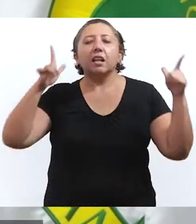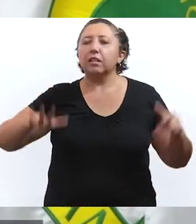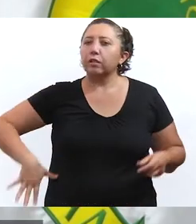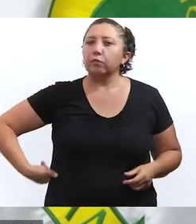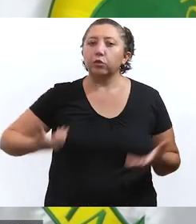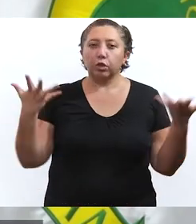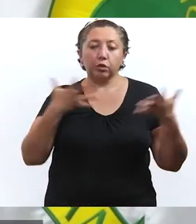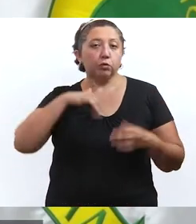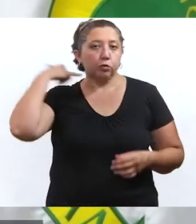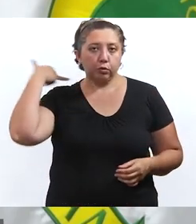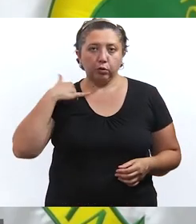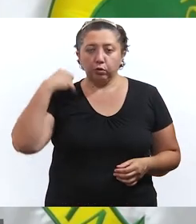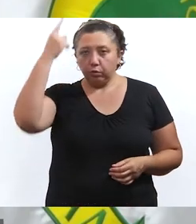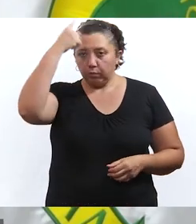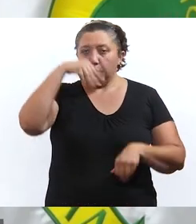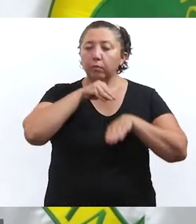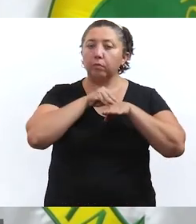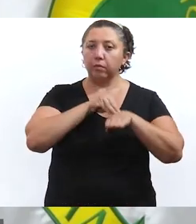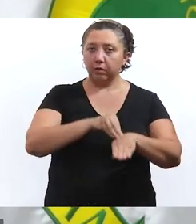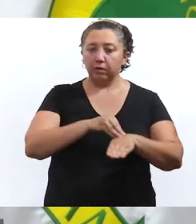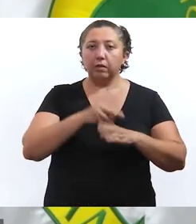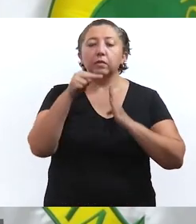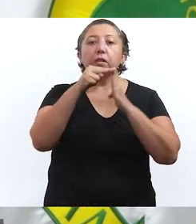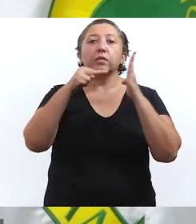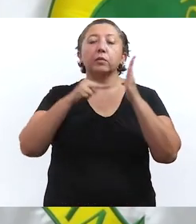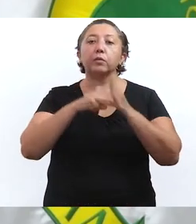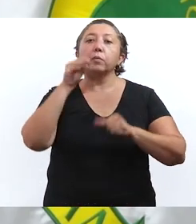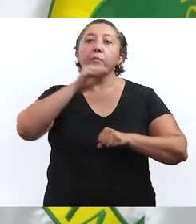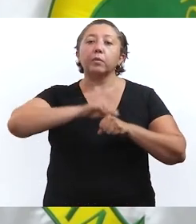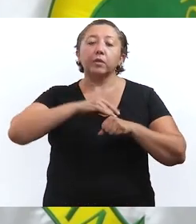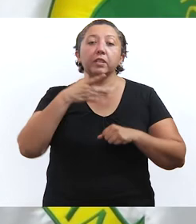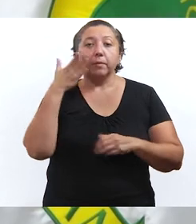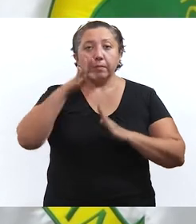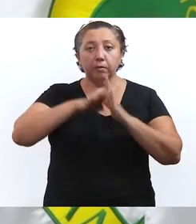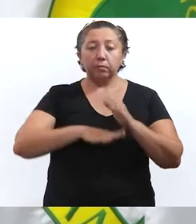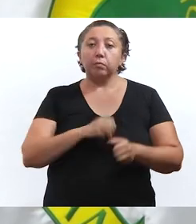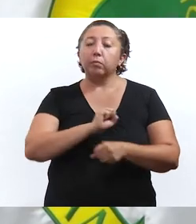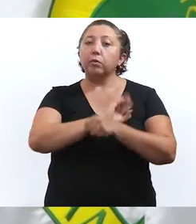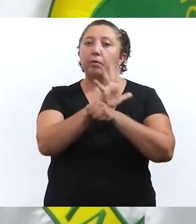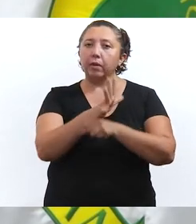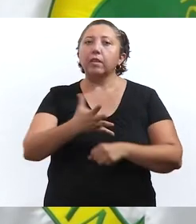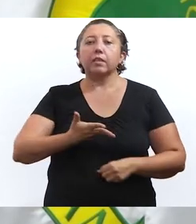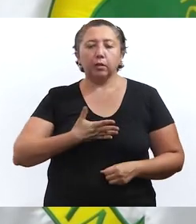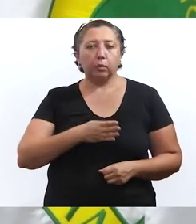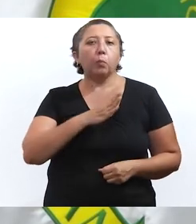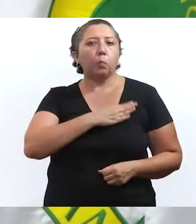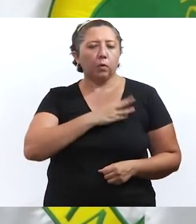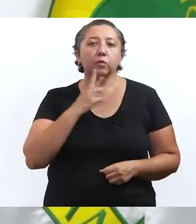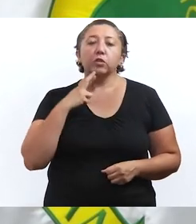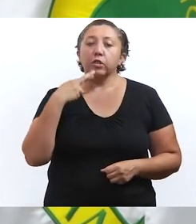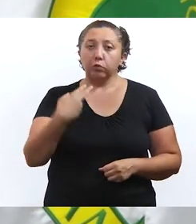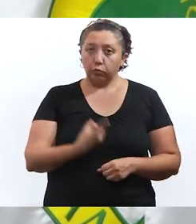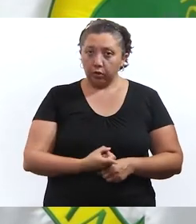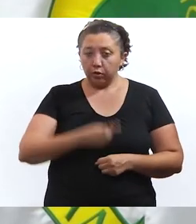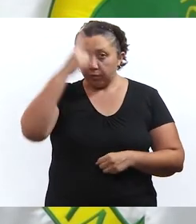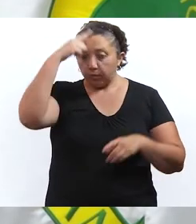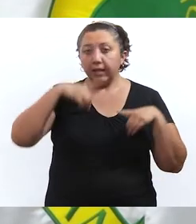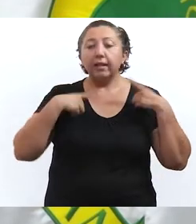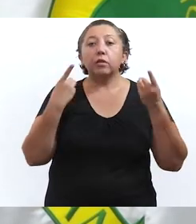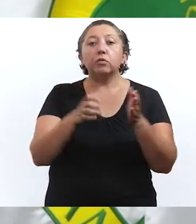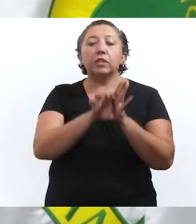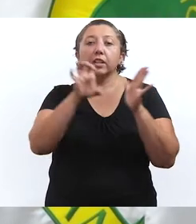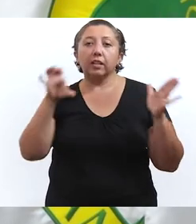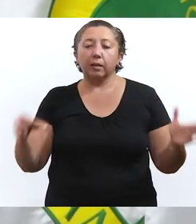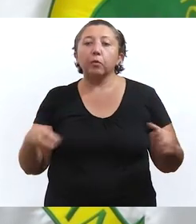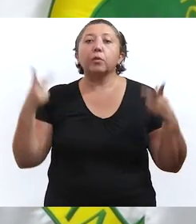El gran esfuerzo que han hecho los yucatecos para acatar las medidas implementadas para el combate al coronavirus ha tenido buenos resultados. Para darles